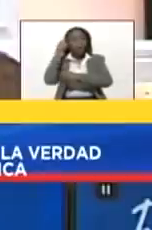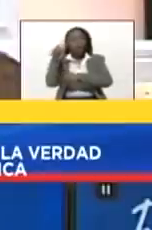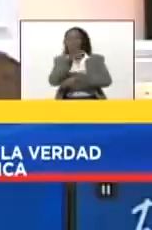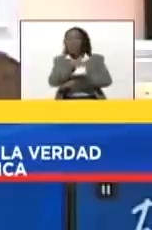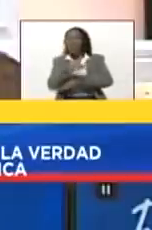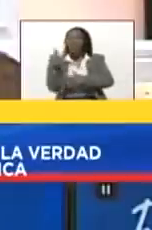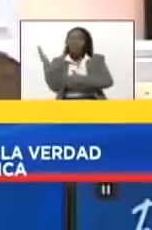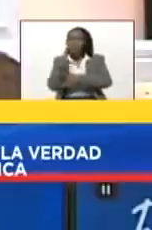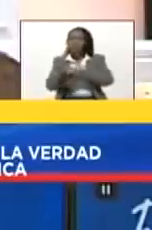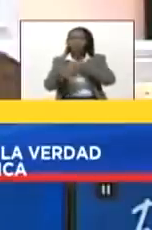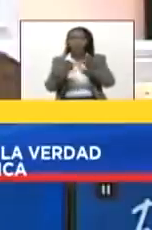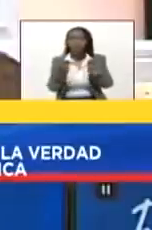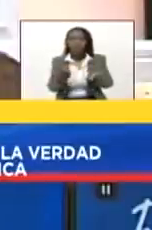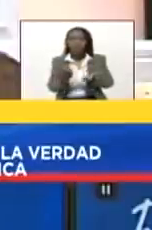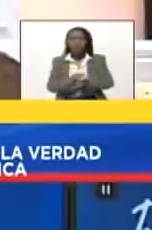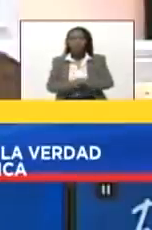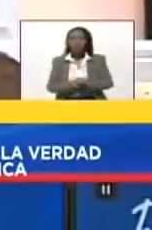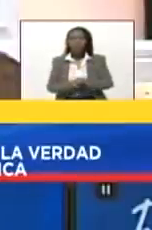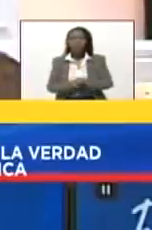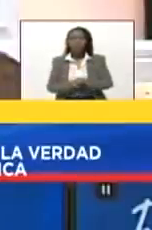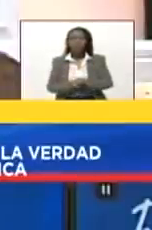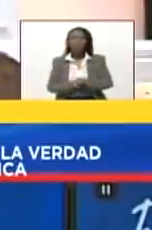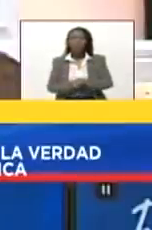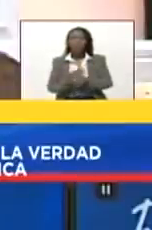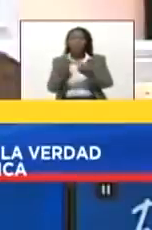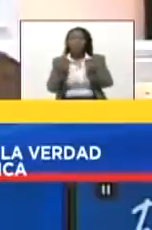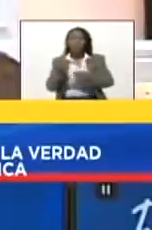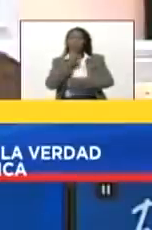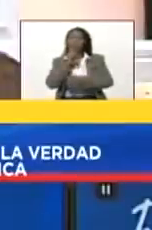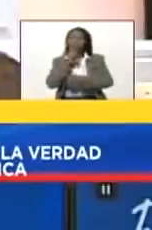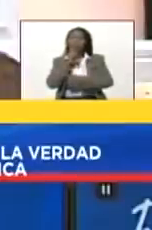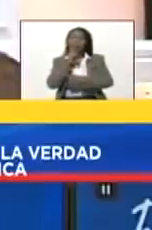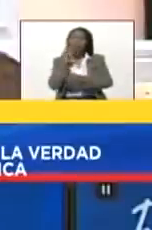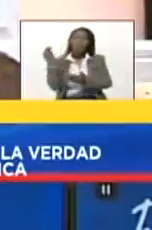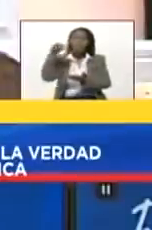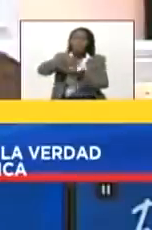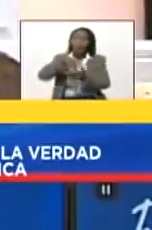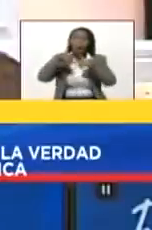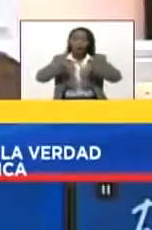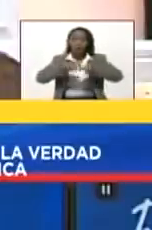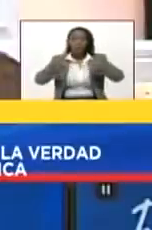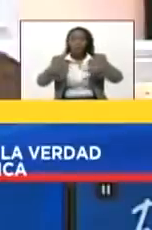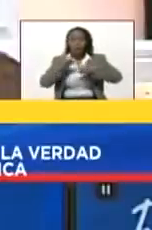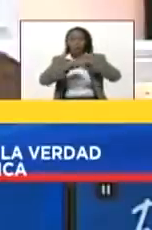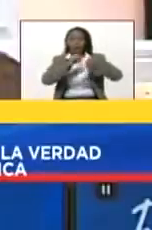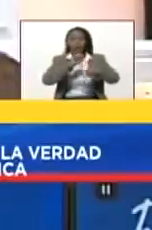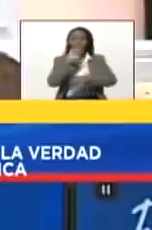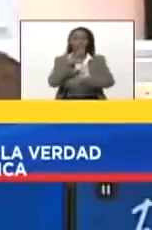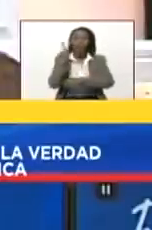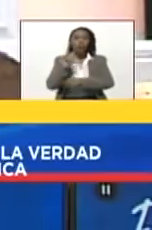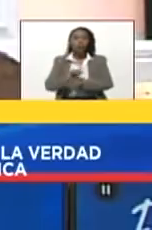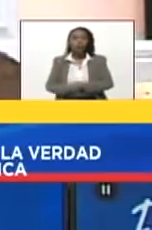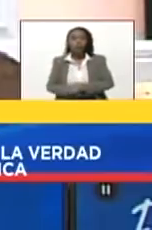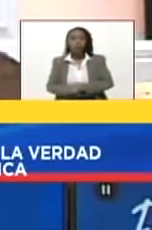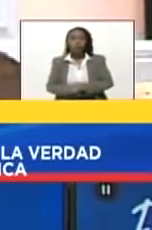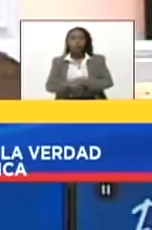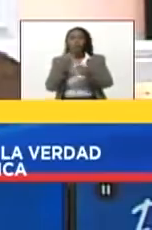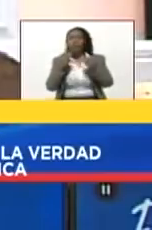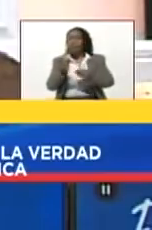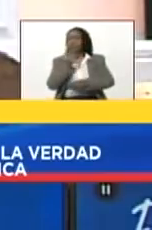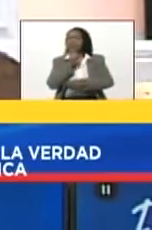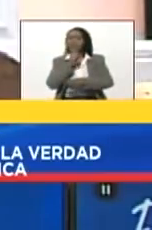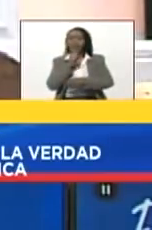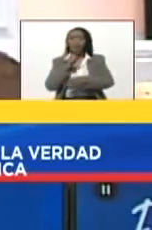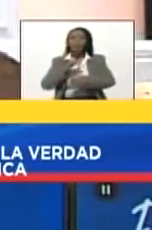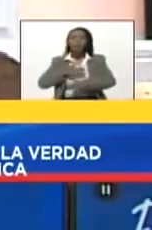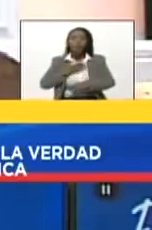dónde viene, es muy difícil que pueda estar parado en esta tierra del siglo XXI. Es muy difícil